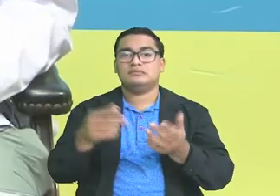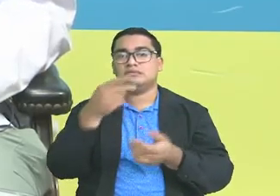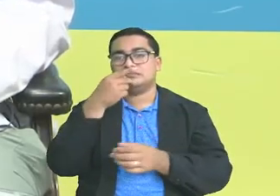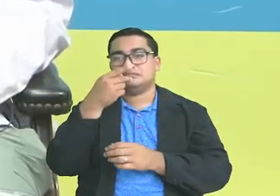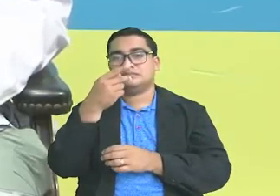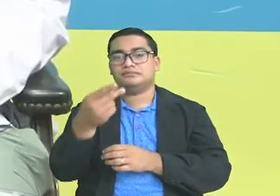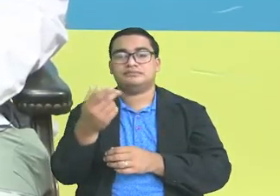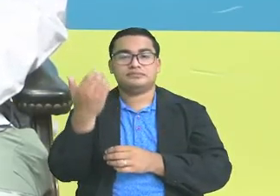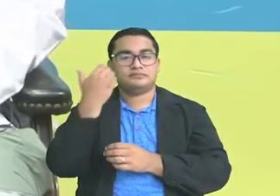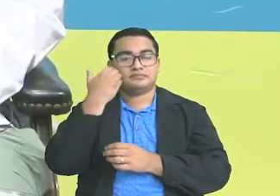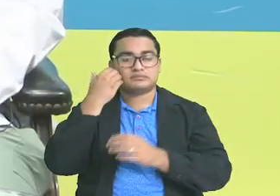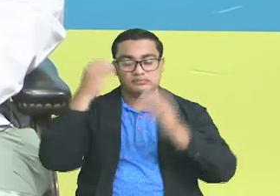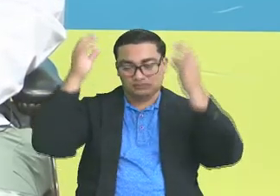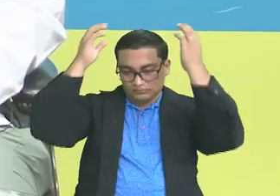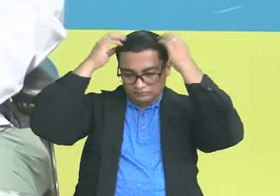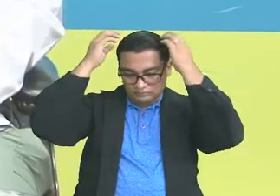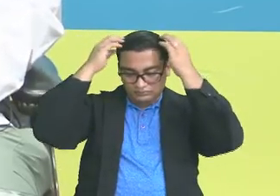cerebrovascular